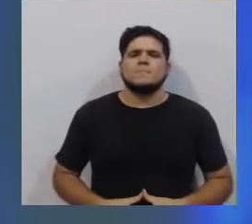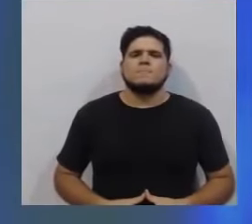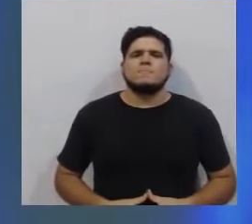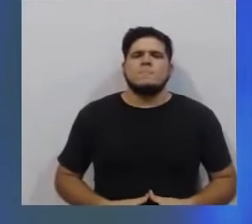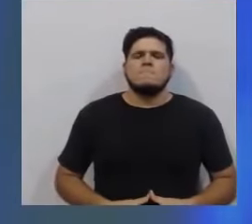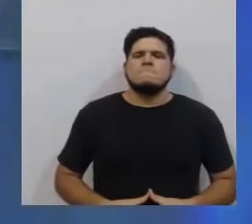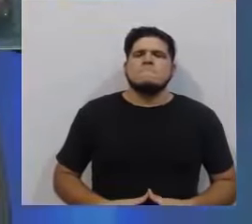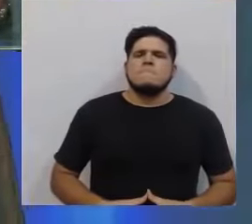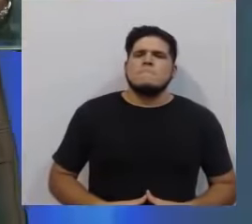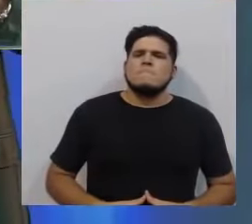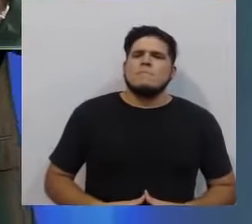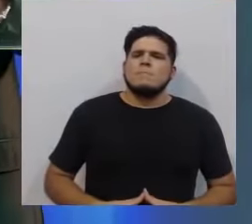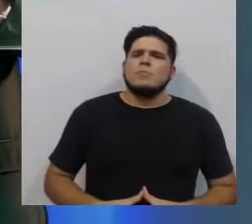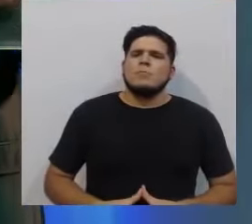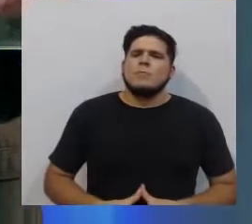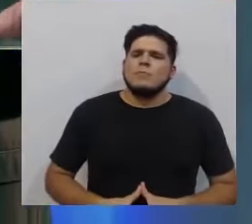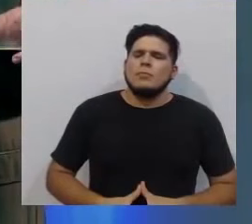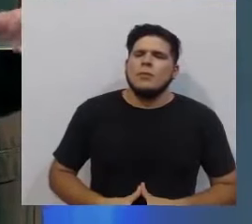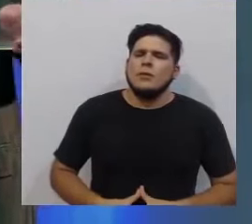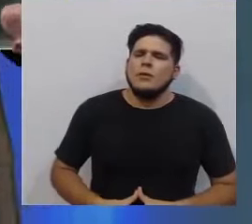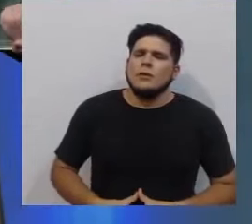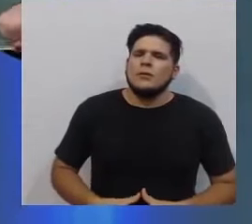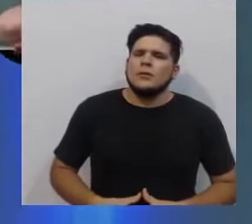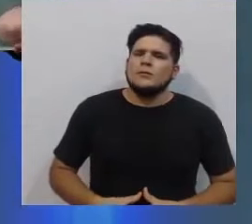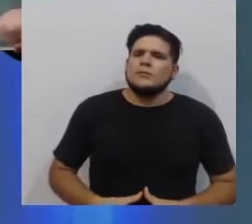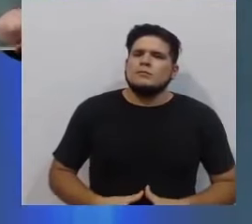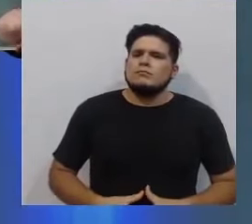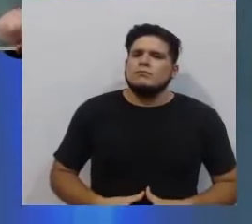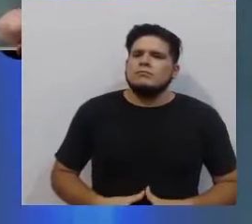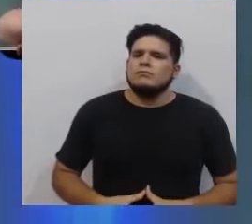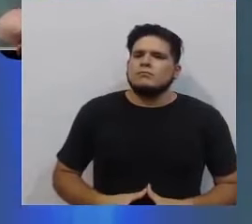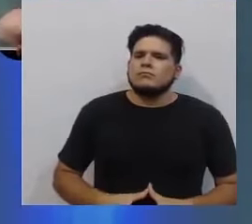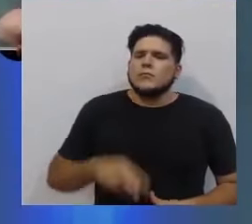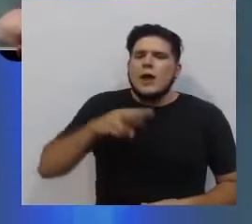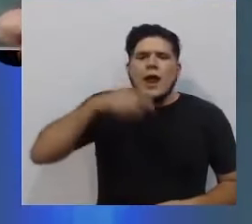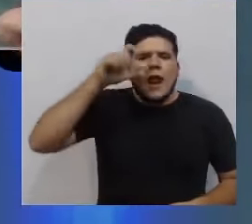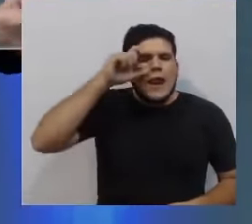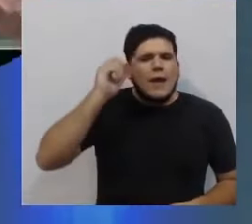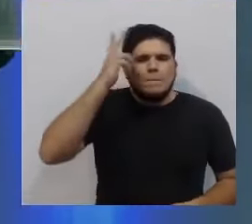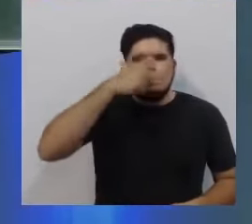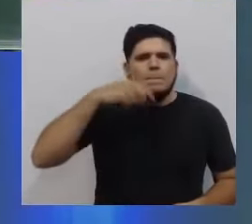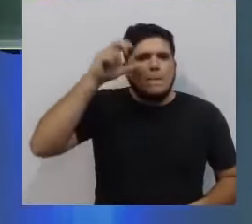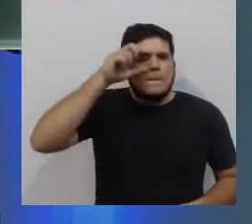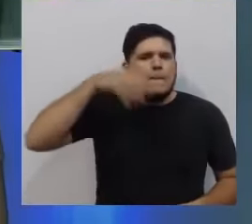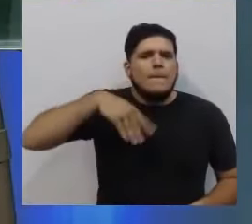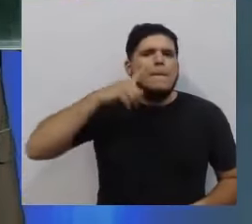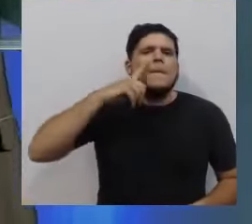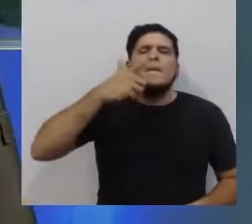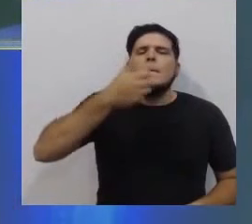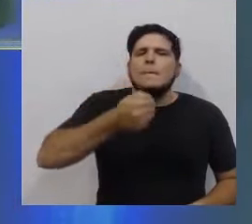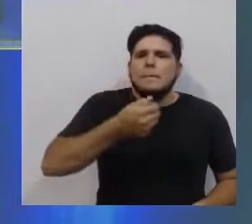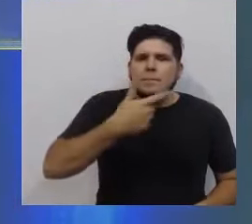y respuesta les dije el dios de los 100.000 la visión